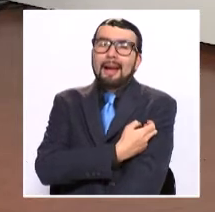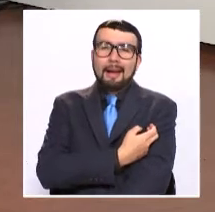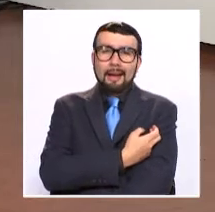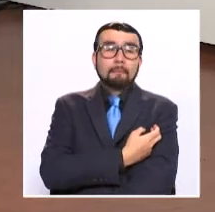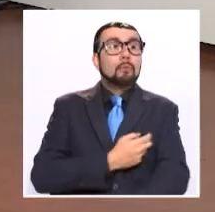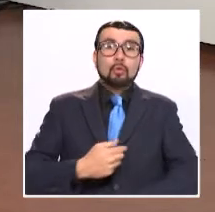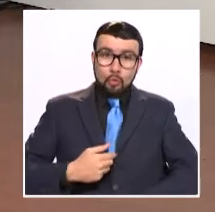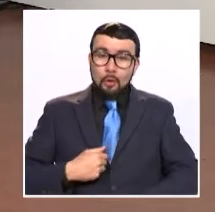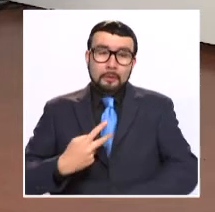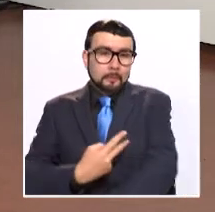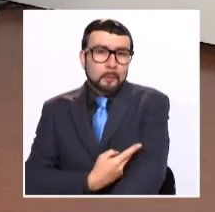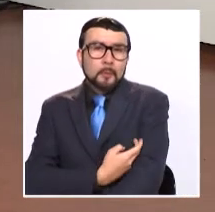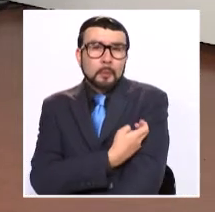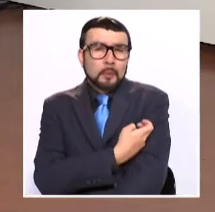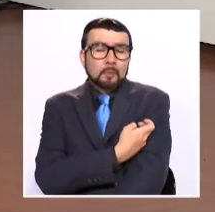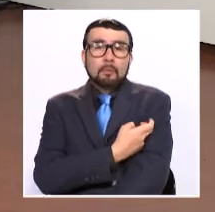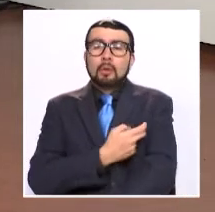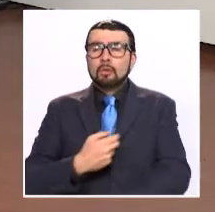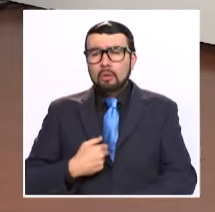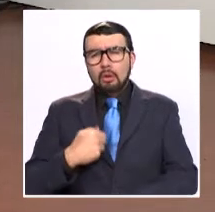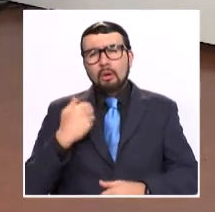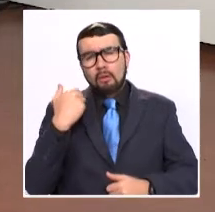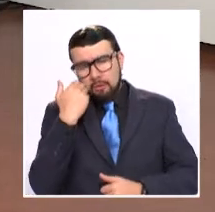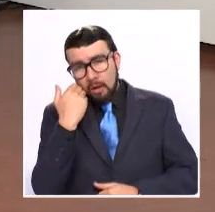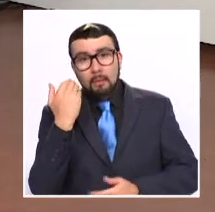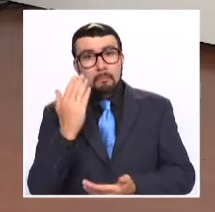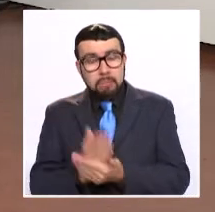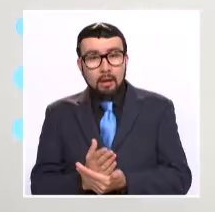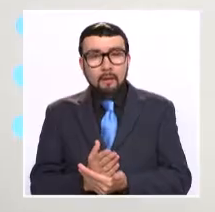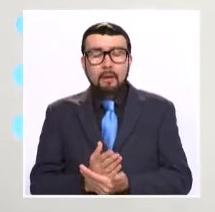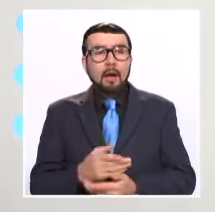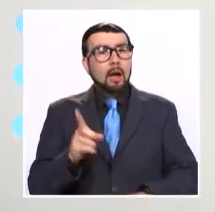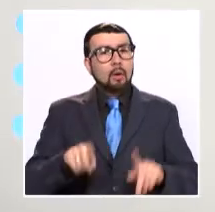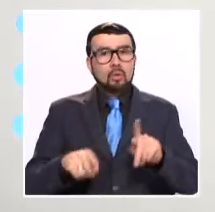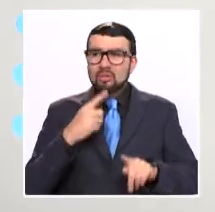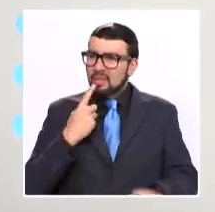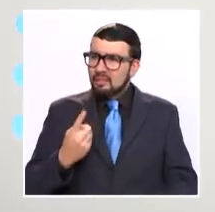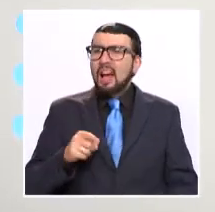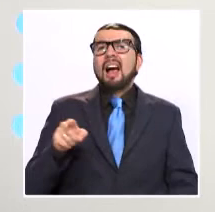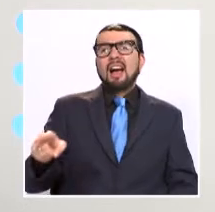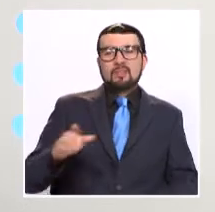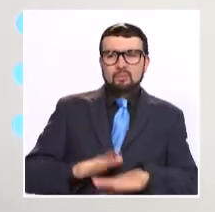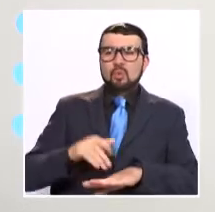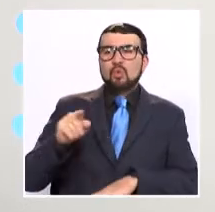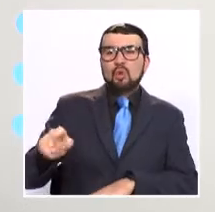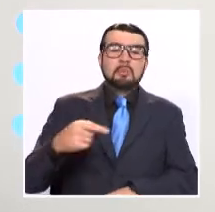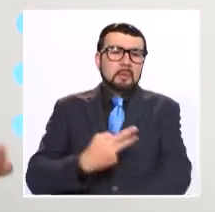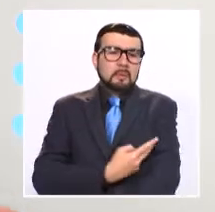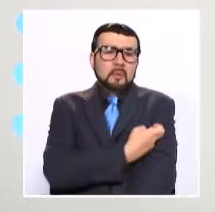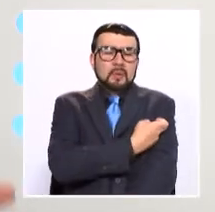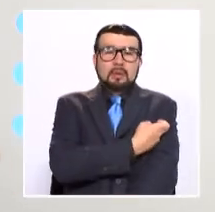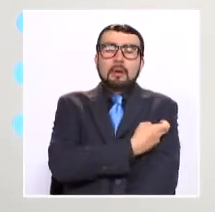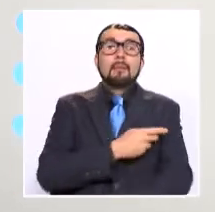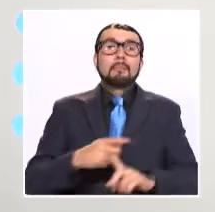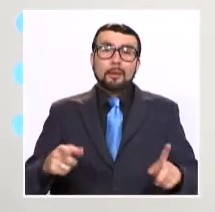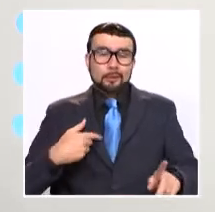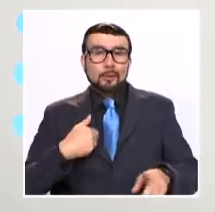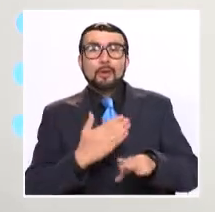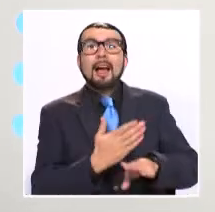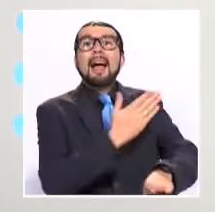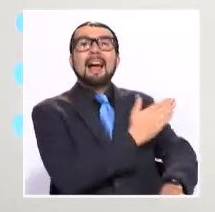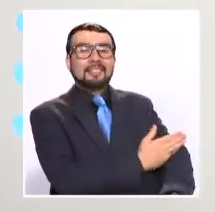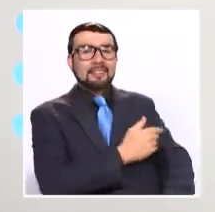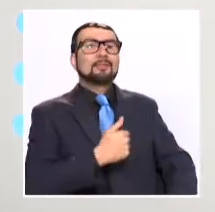aplico la vacuna y desarrollo la patología, muchas veces decimos, claro, fue la vacuna, pero yo he estado en contacto ya con el